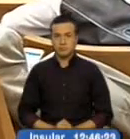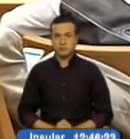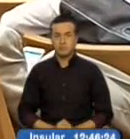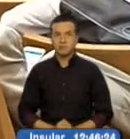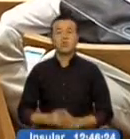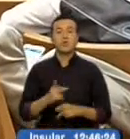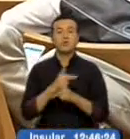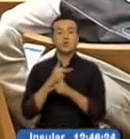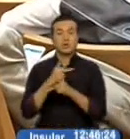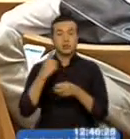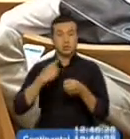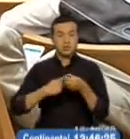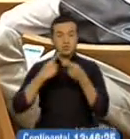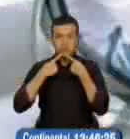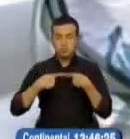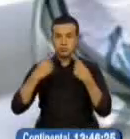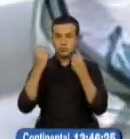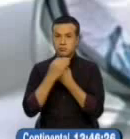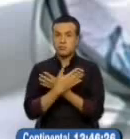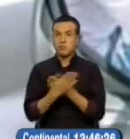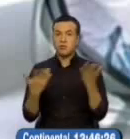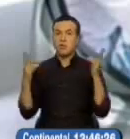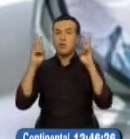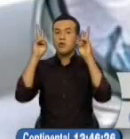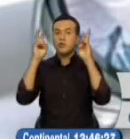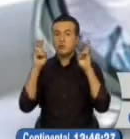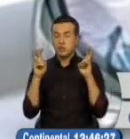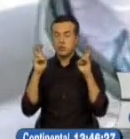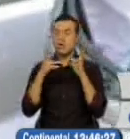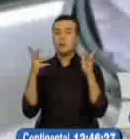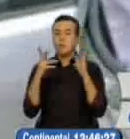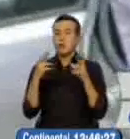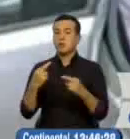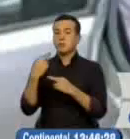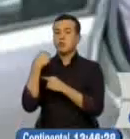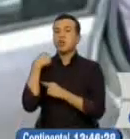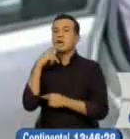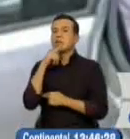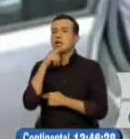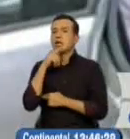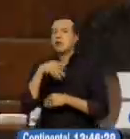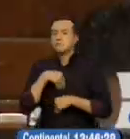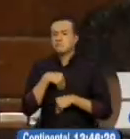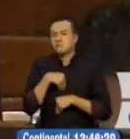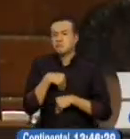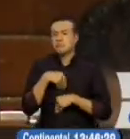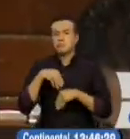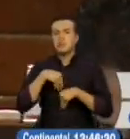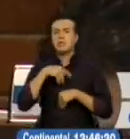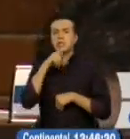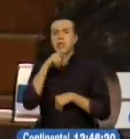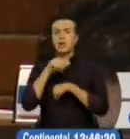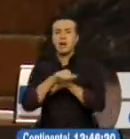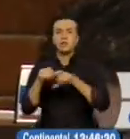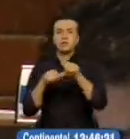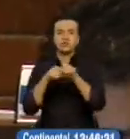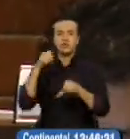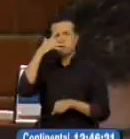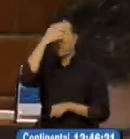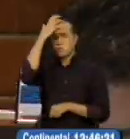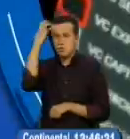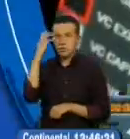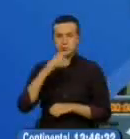Los concejales de Quito rindieron su versión por el caso de abrogación de funciones de Mauro T., supuesto asesor del alcalde Rodas.